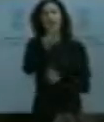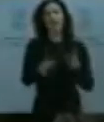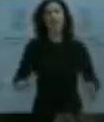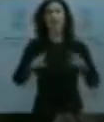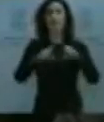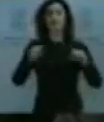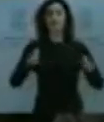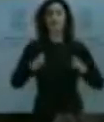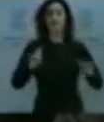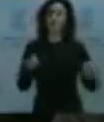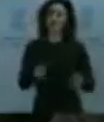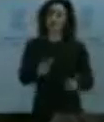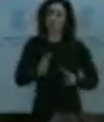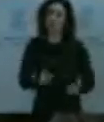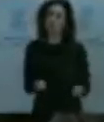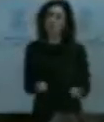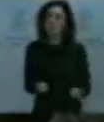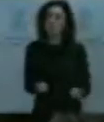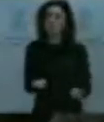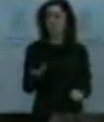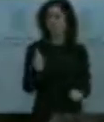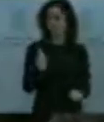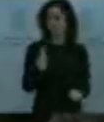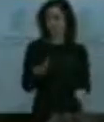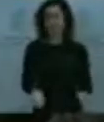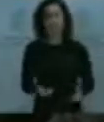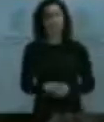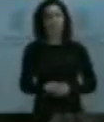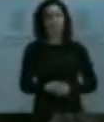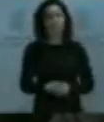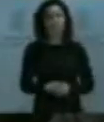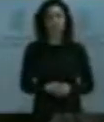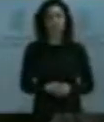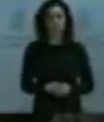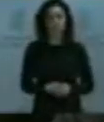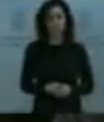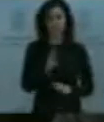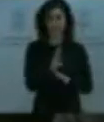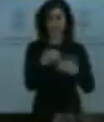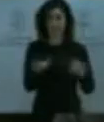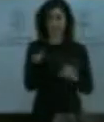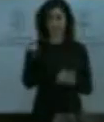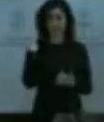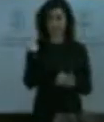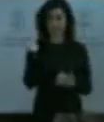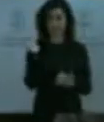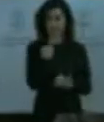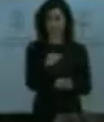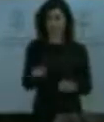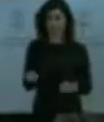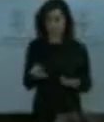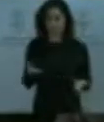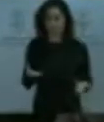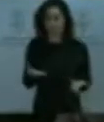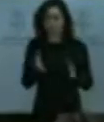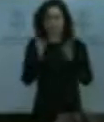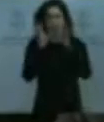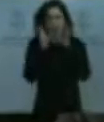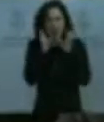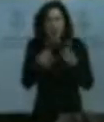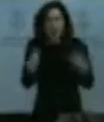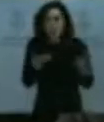Recientemente, en el pasado pleno, nos enterábamos de una desagradable sorpresa más a añadir a la desgraciada gestión